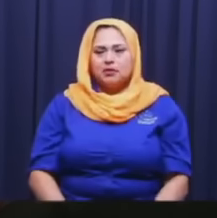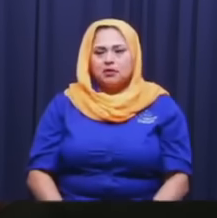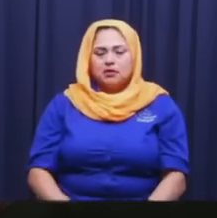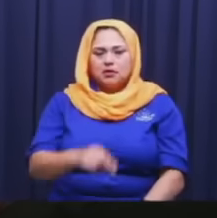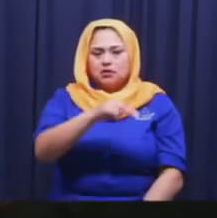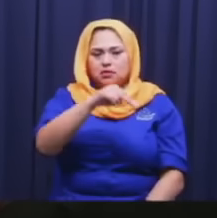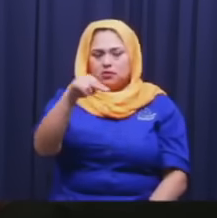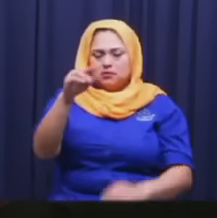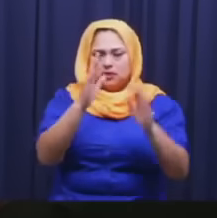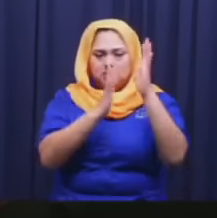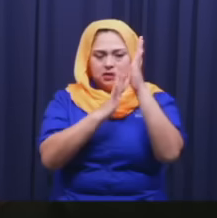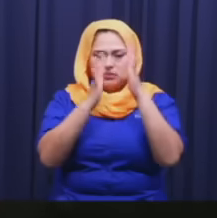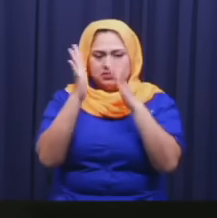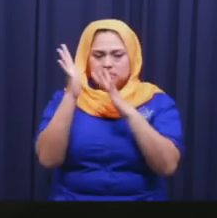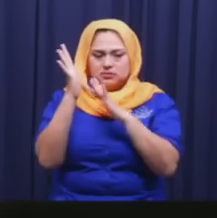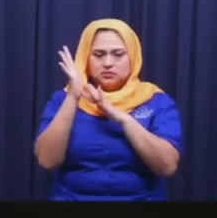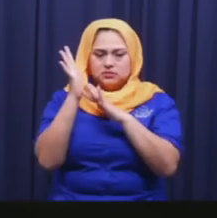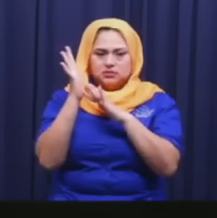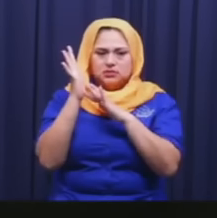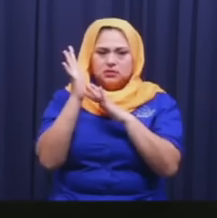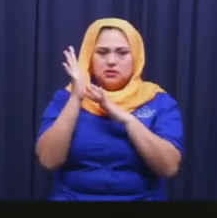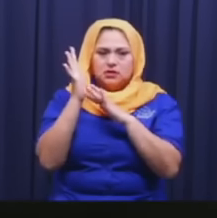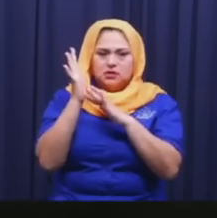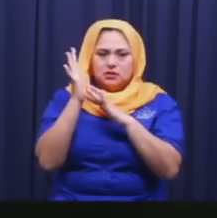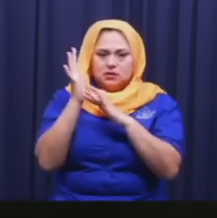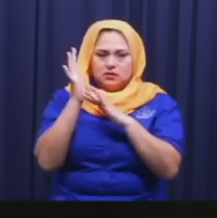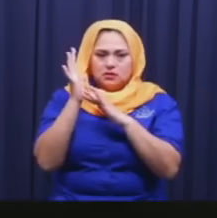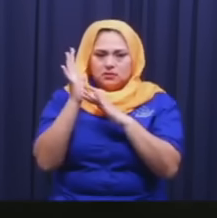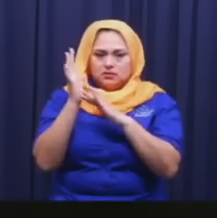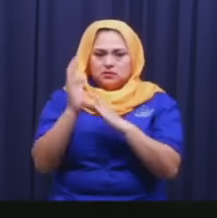En el nombre de Jesús.